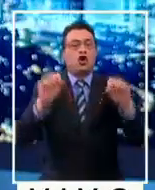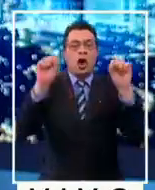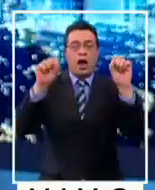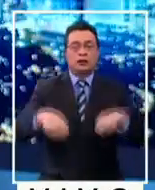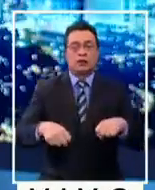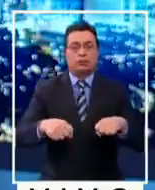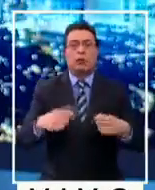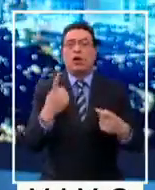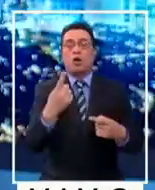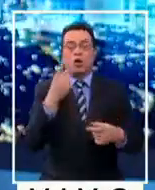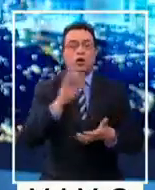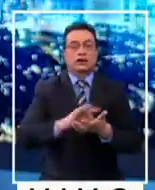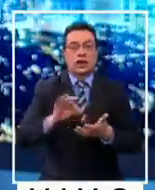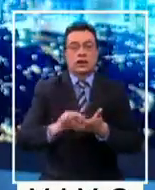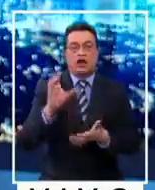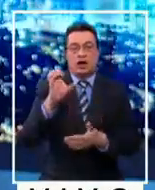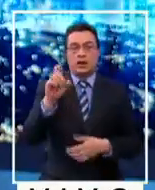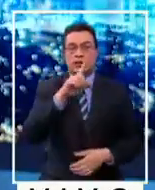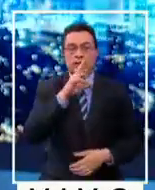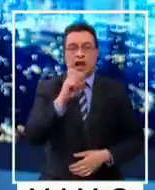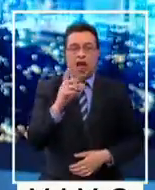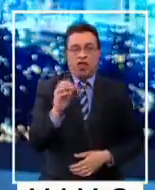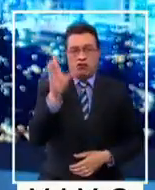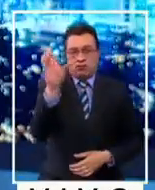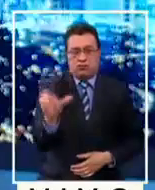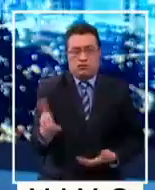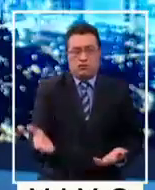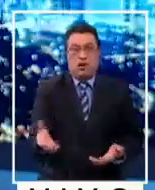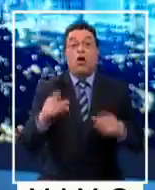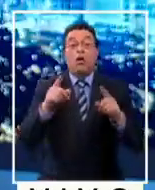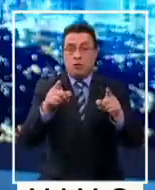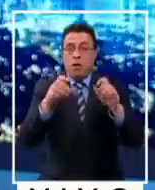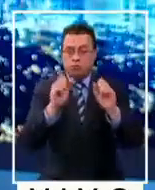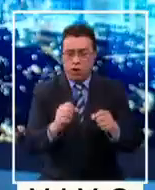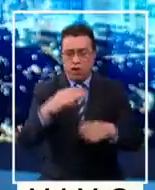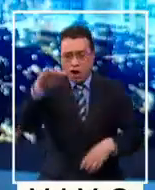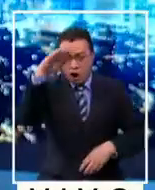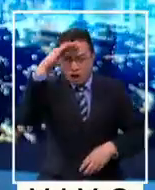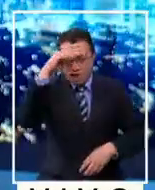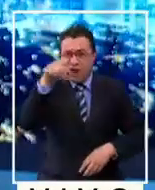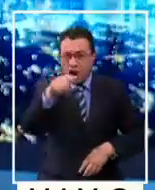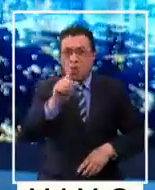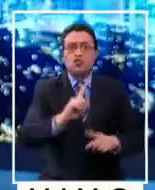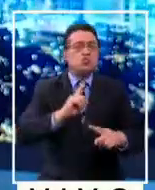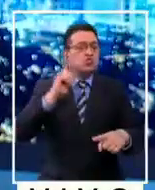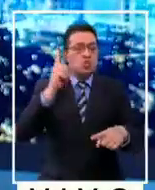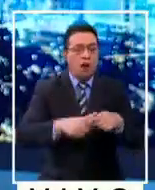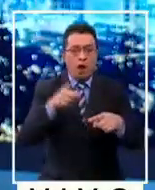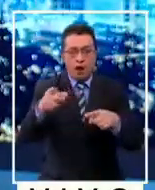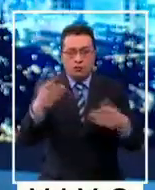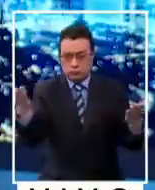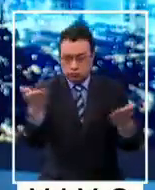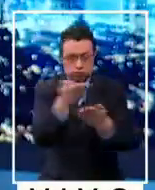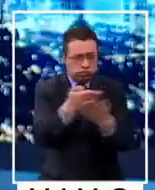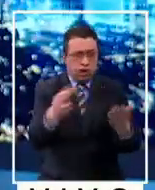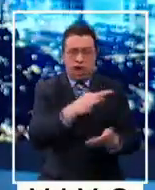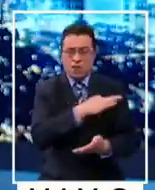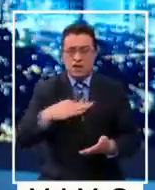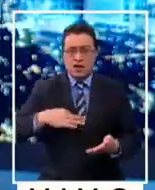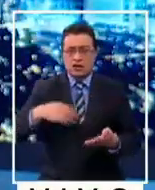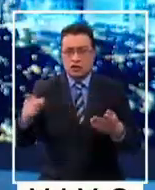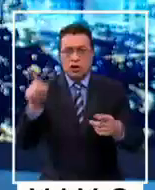inaceptables para un secretario de Estado. ¿Podemos los chilenos confiar en que nunca más un ministro tendrá el tipo de relación que Longueira